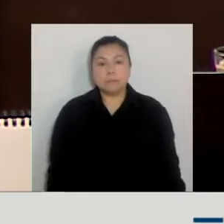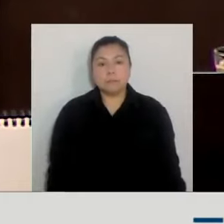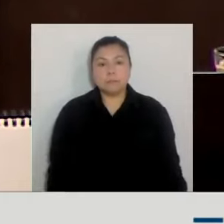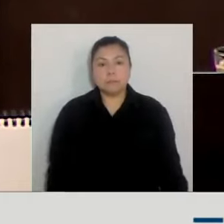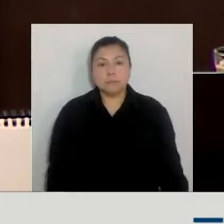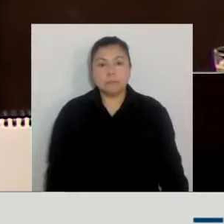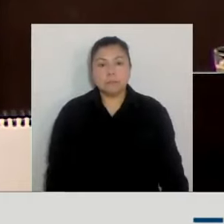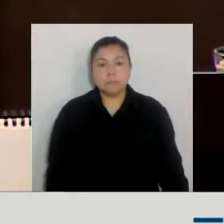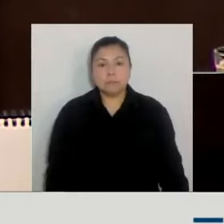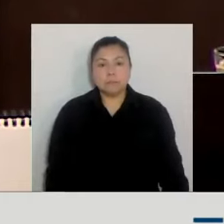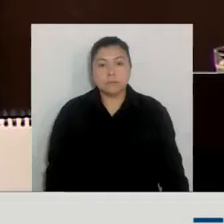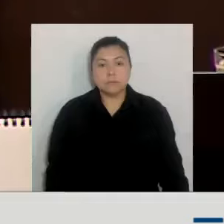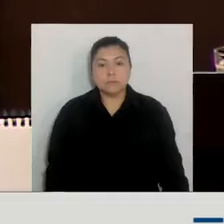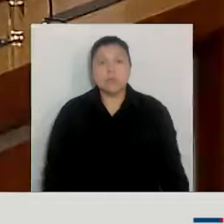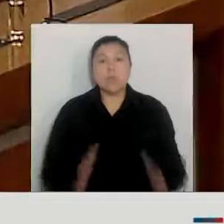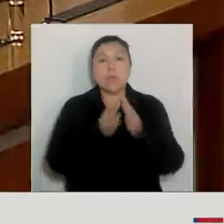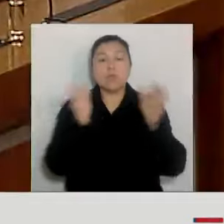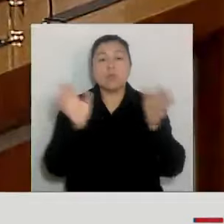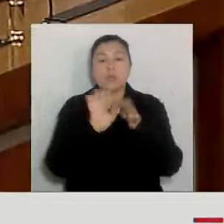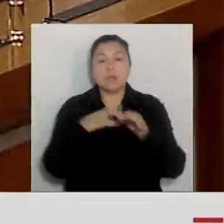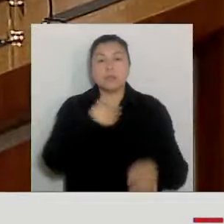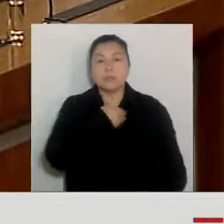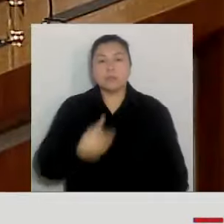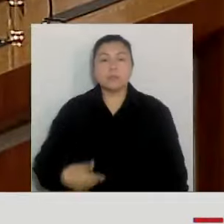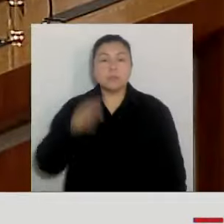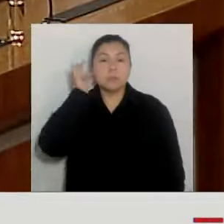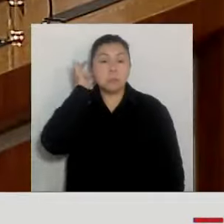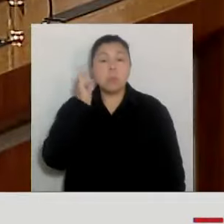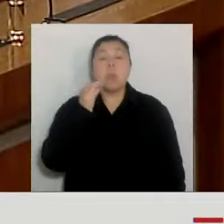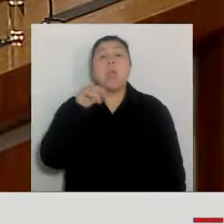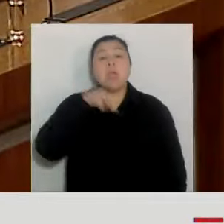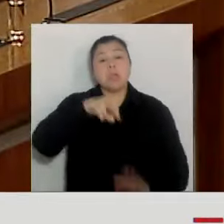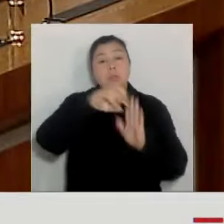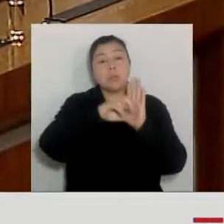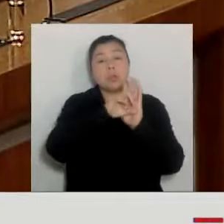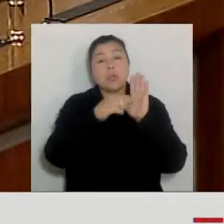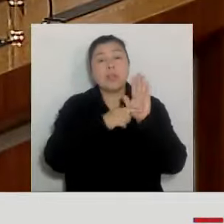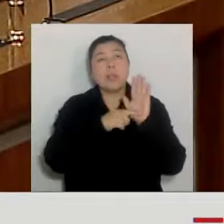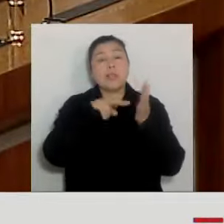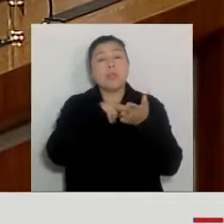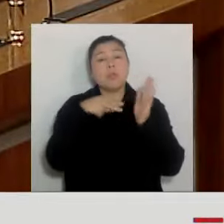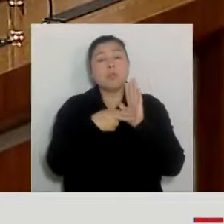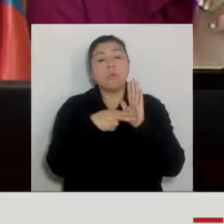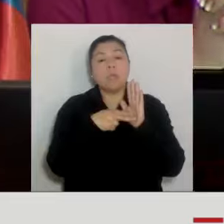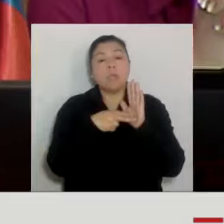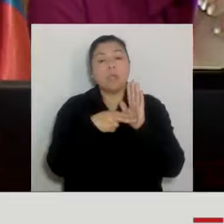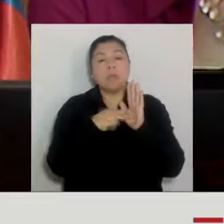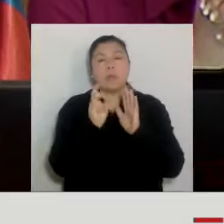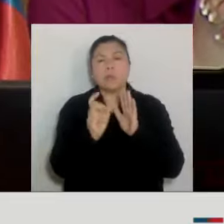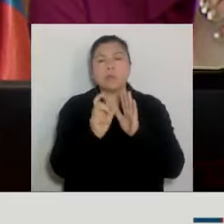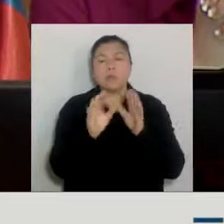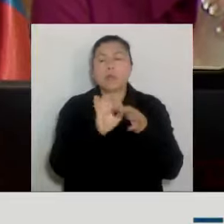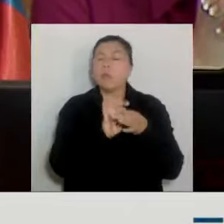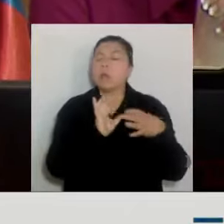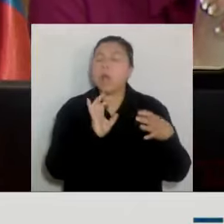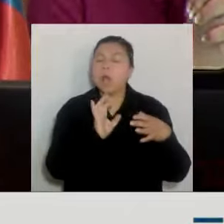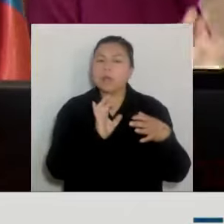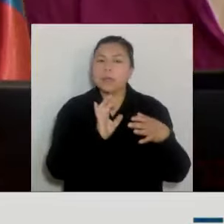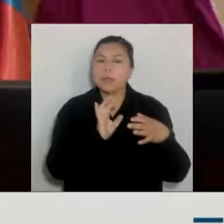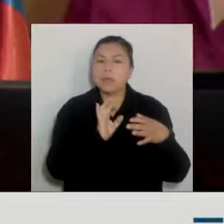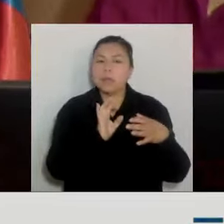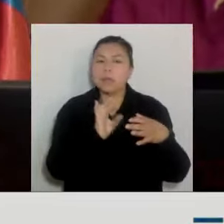sáez Muchas gracias presidenta presidenta este proyecto de ley tiene un problema conceptual grave eh No